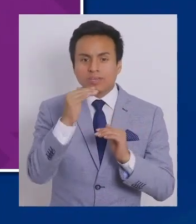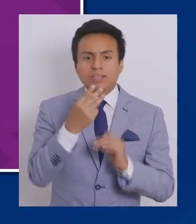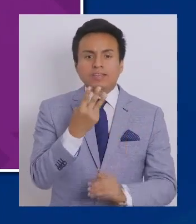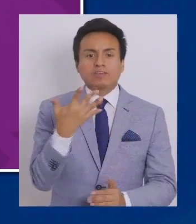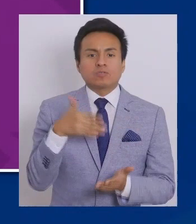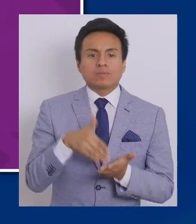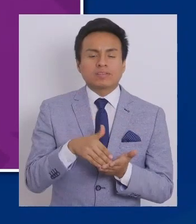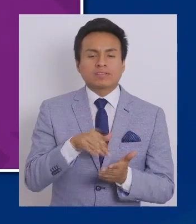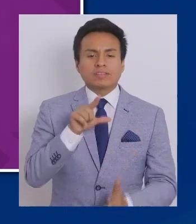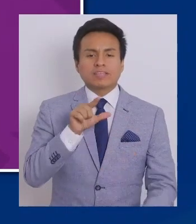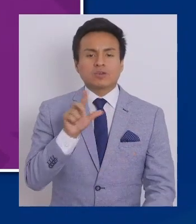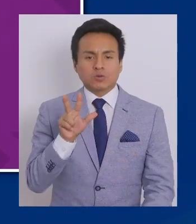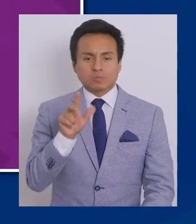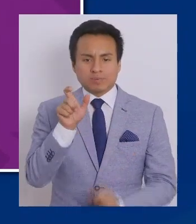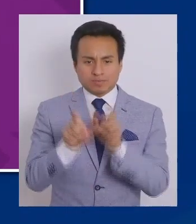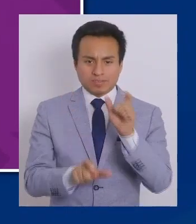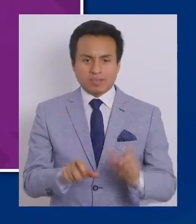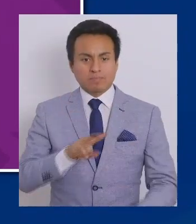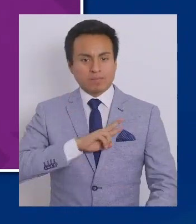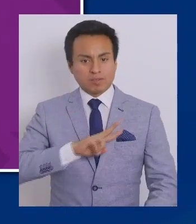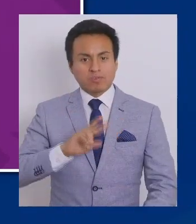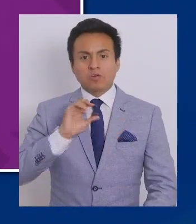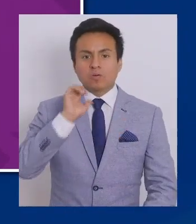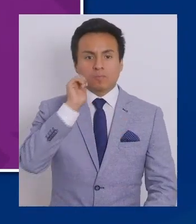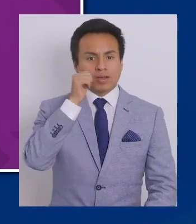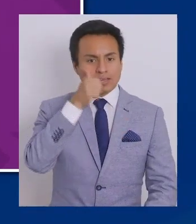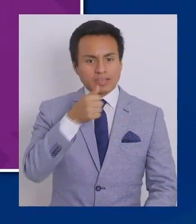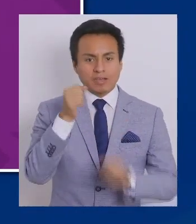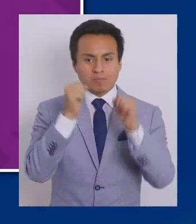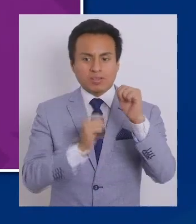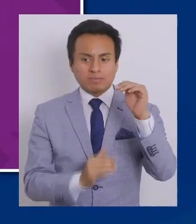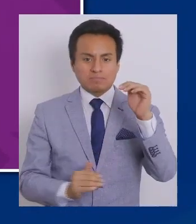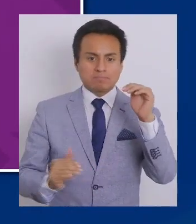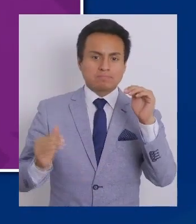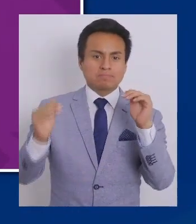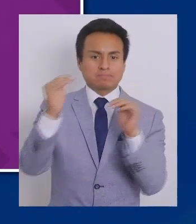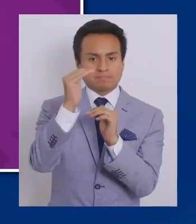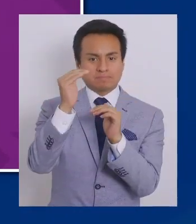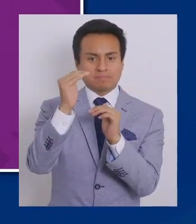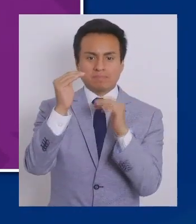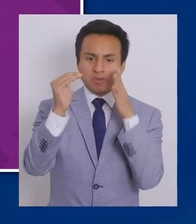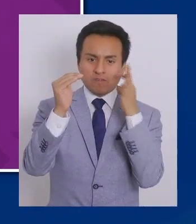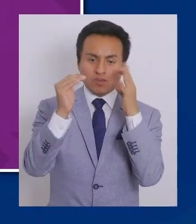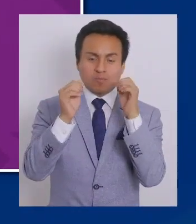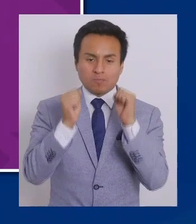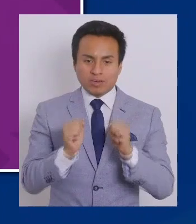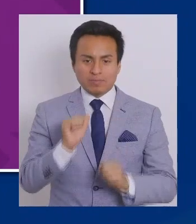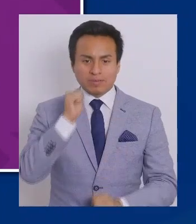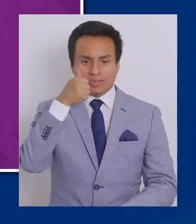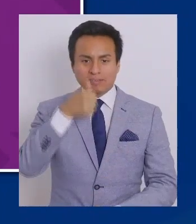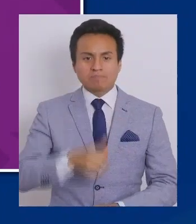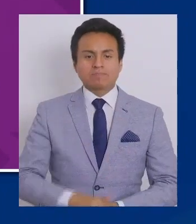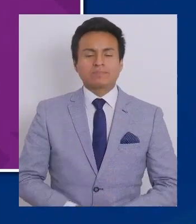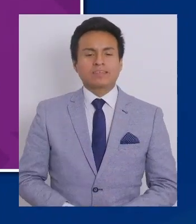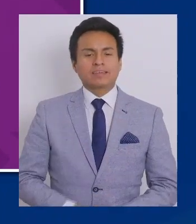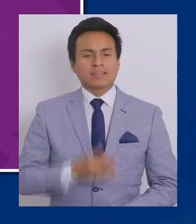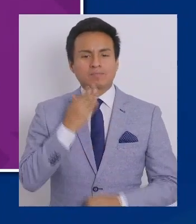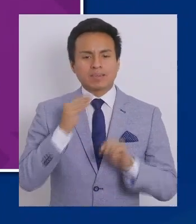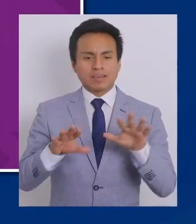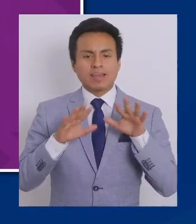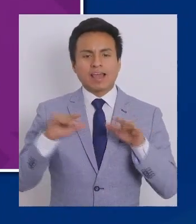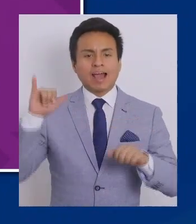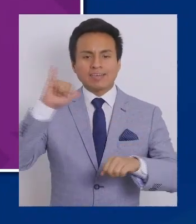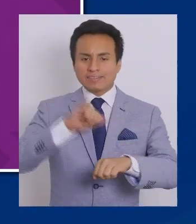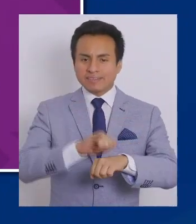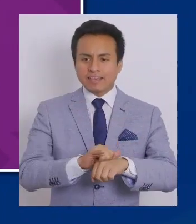78 así que valparaíso mañana podría alcanzar y sobrepasar y bío bío destacan aysén